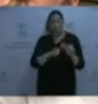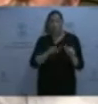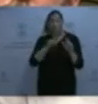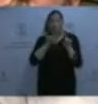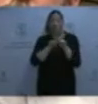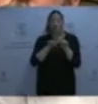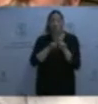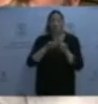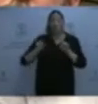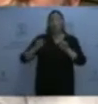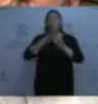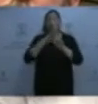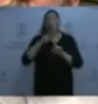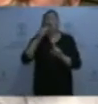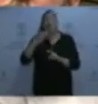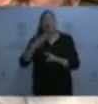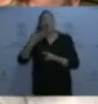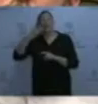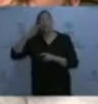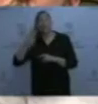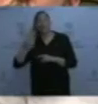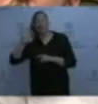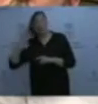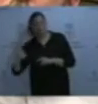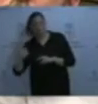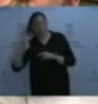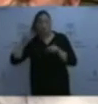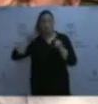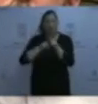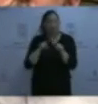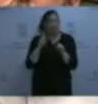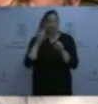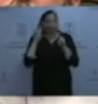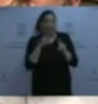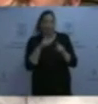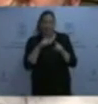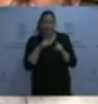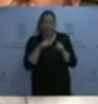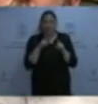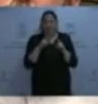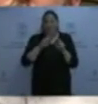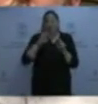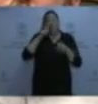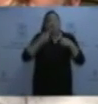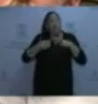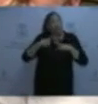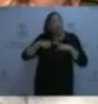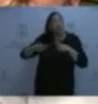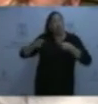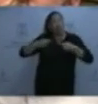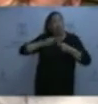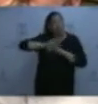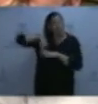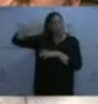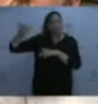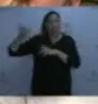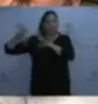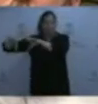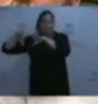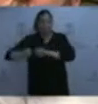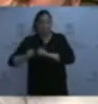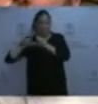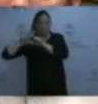en soluciones BPO, Business Process Outsourcing, es decir, externalización de procesos de negocios. Es necesario recordar